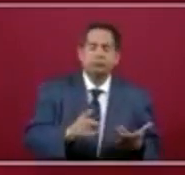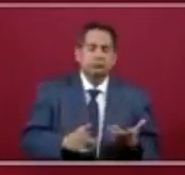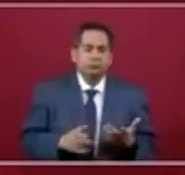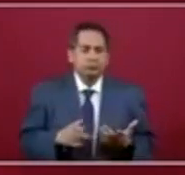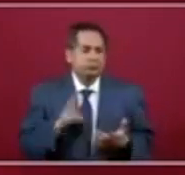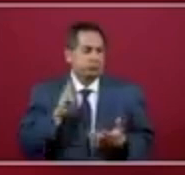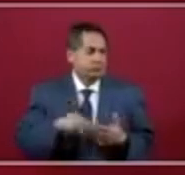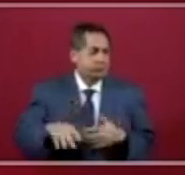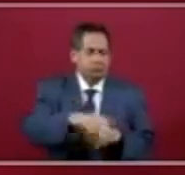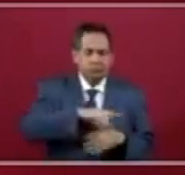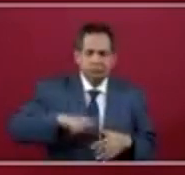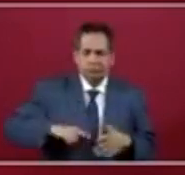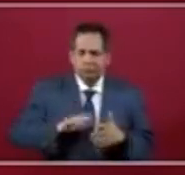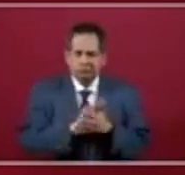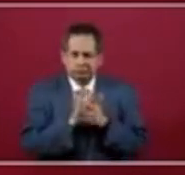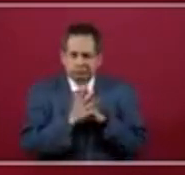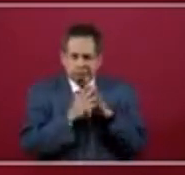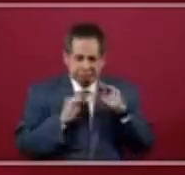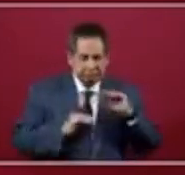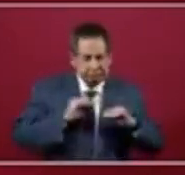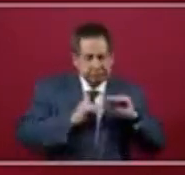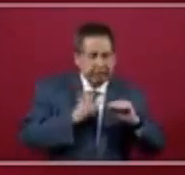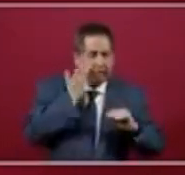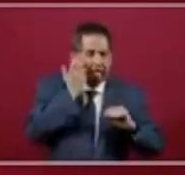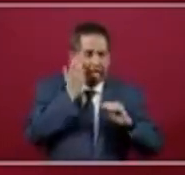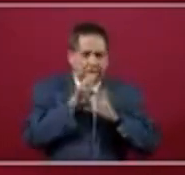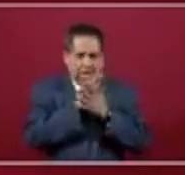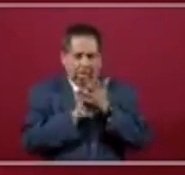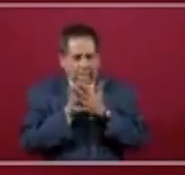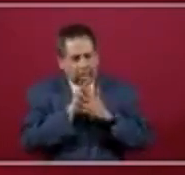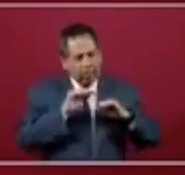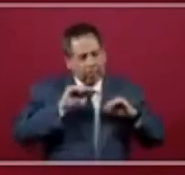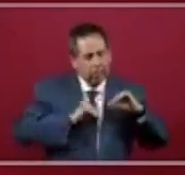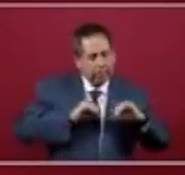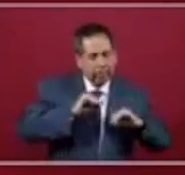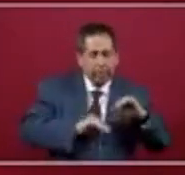Acomodaban también la información a